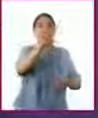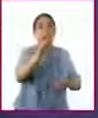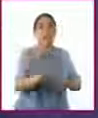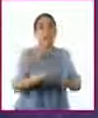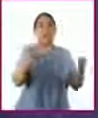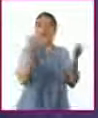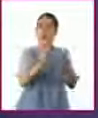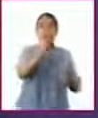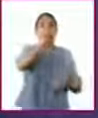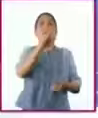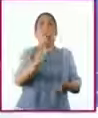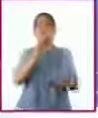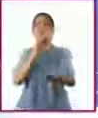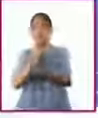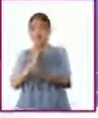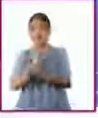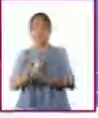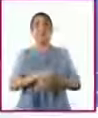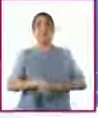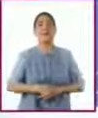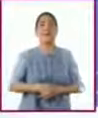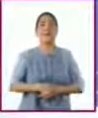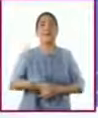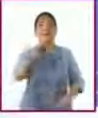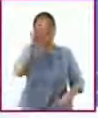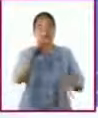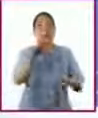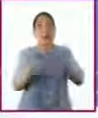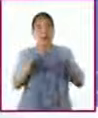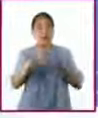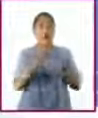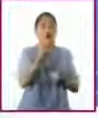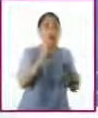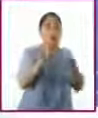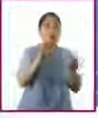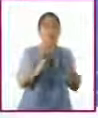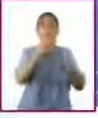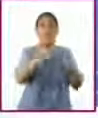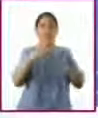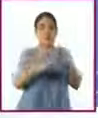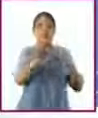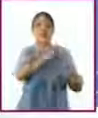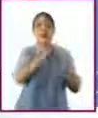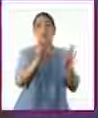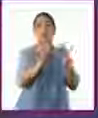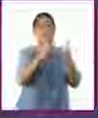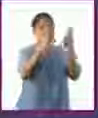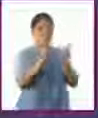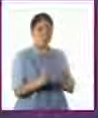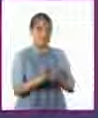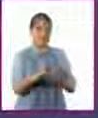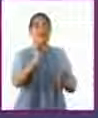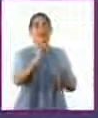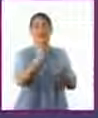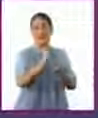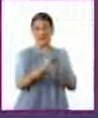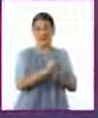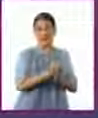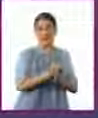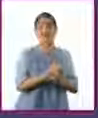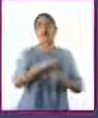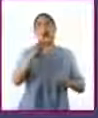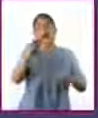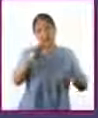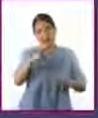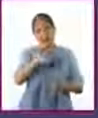por internet. Algunas de estas tienen material para descargar o leer en línea. Estas se